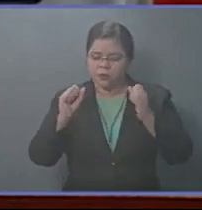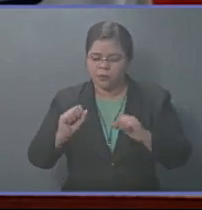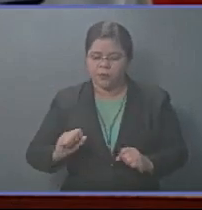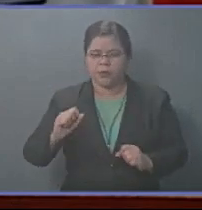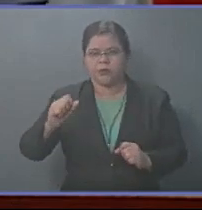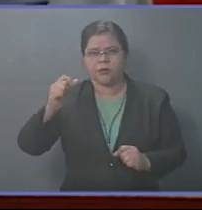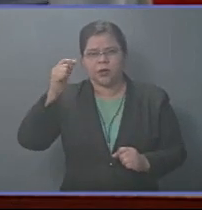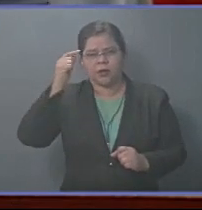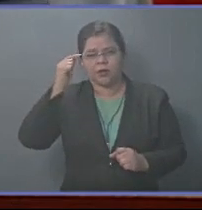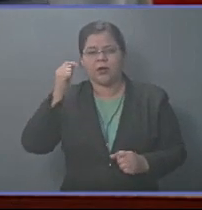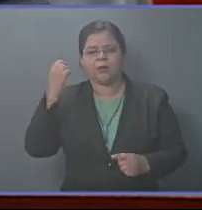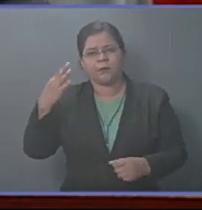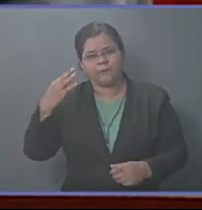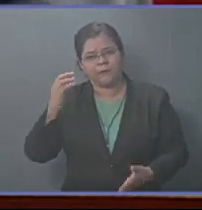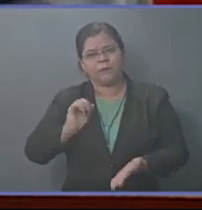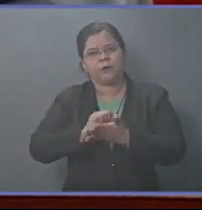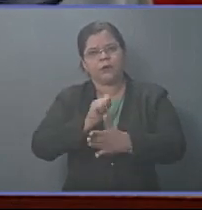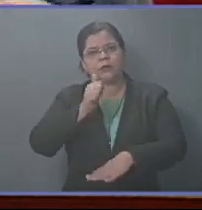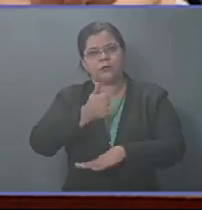establecer